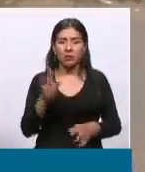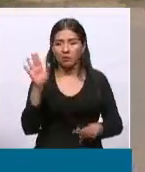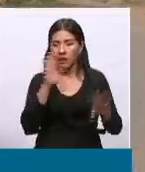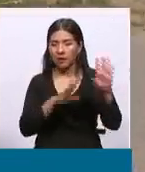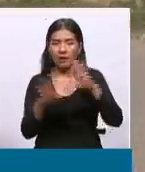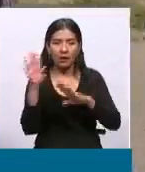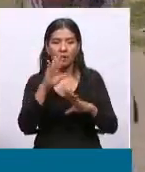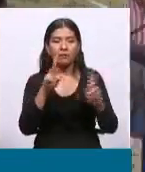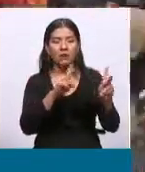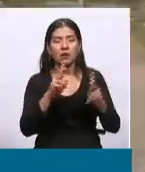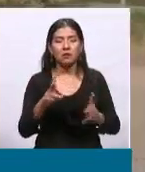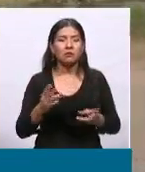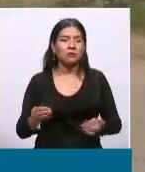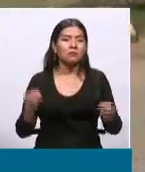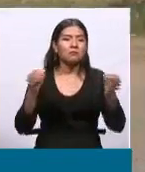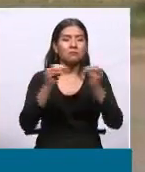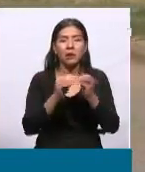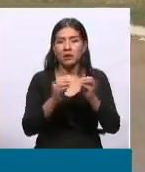más